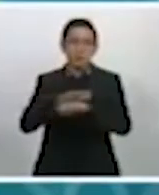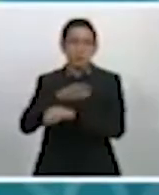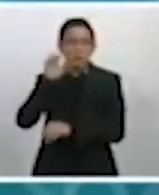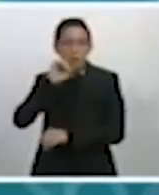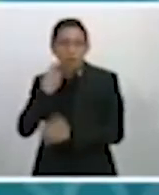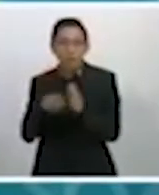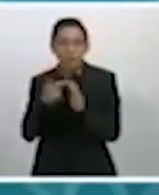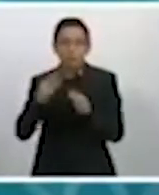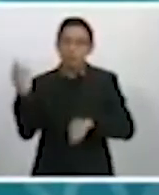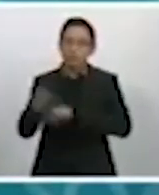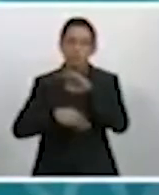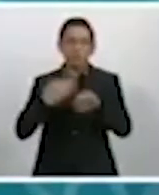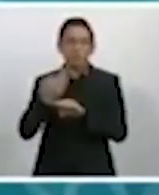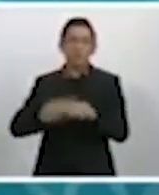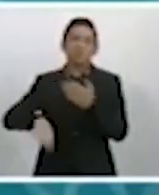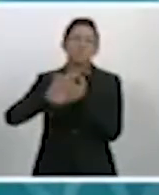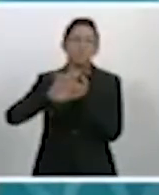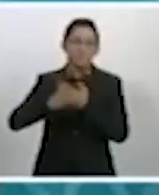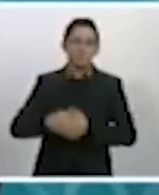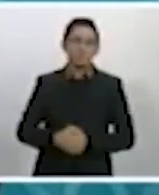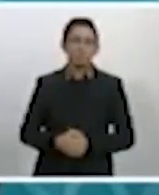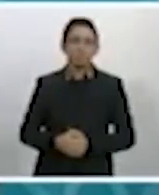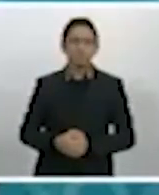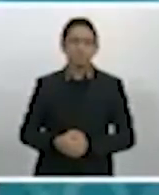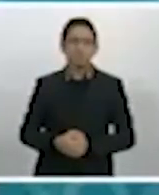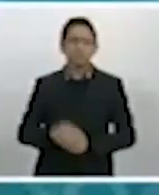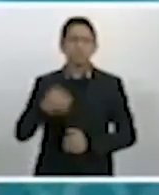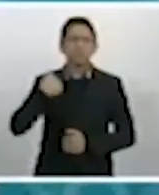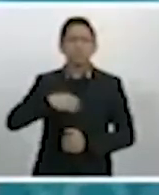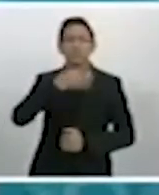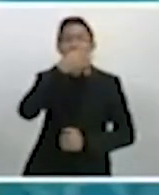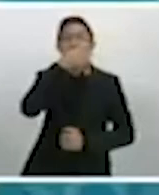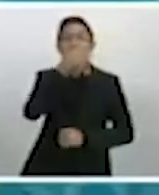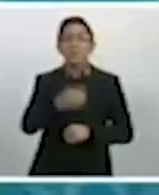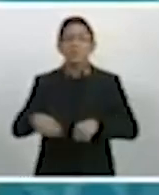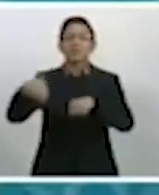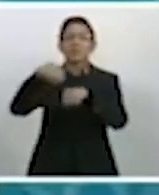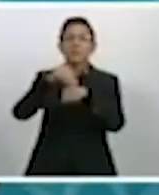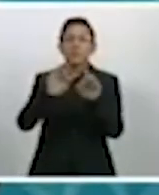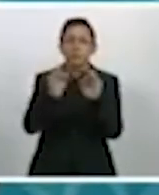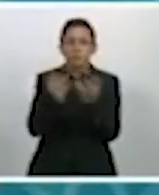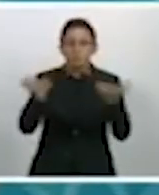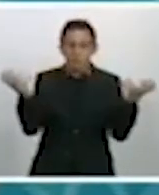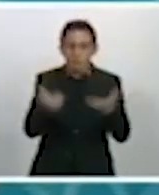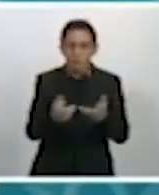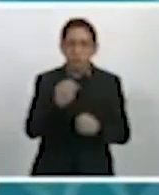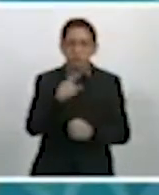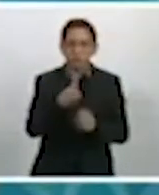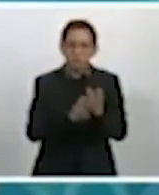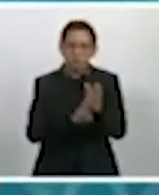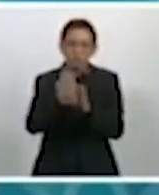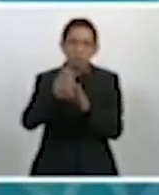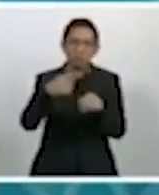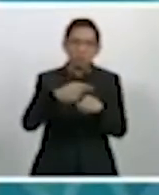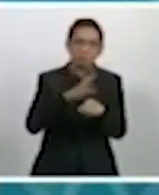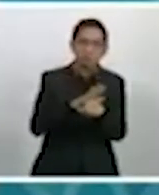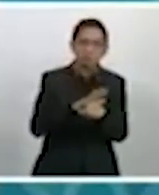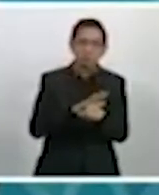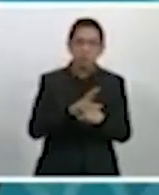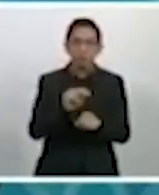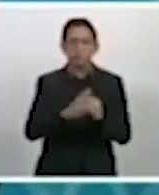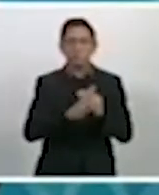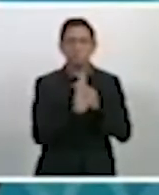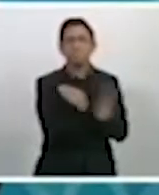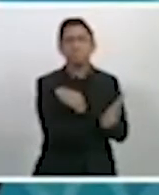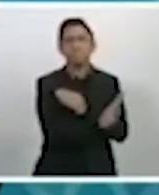ello que aprovecho para anunciar medidas adicionales para contener el repunte de casos. En materia